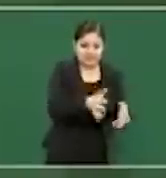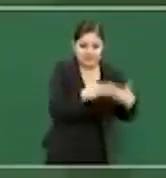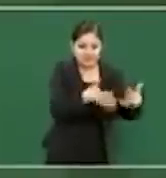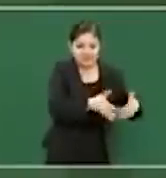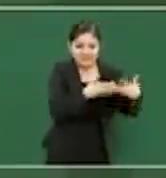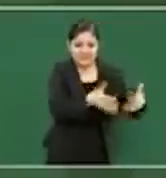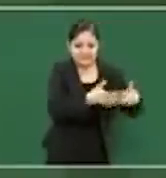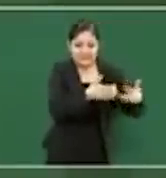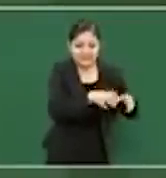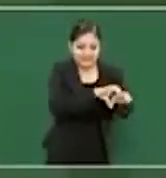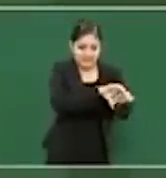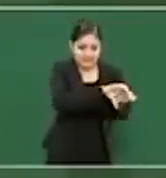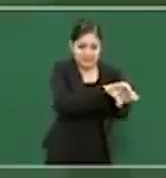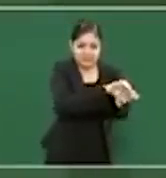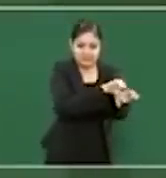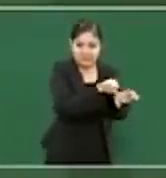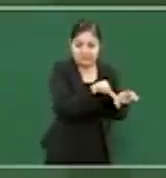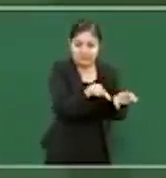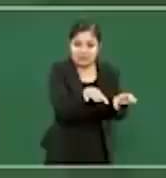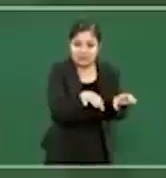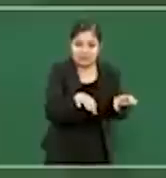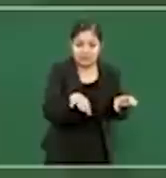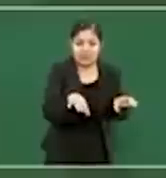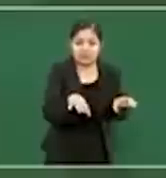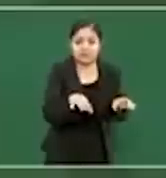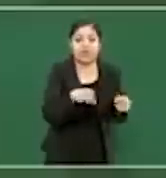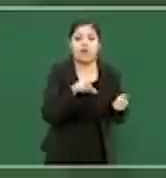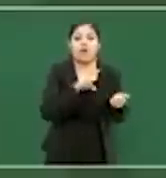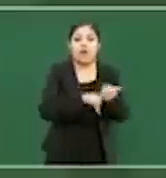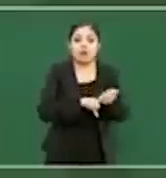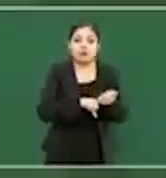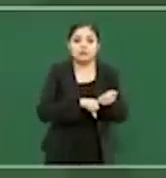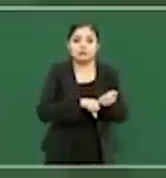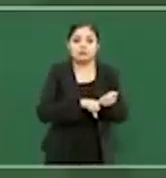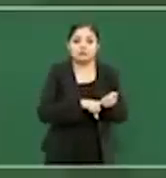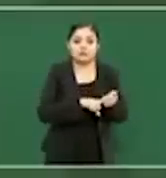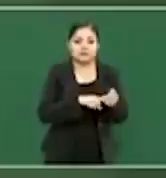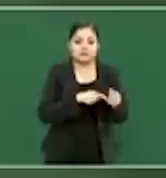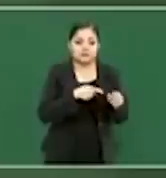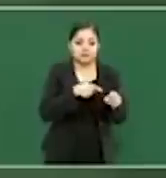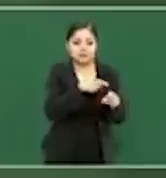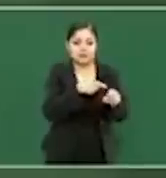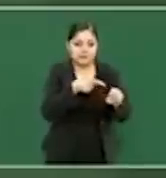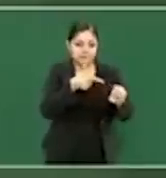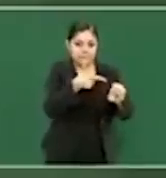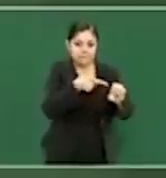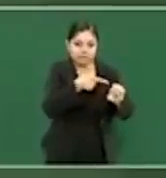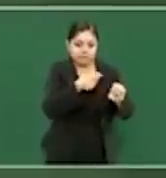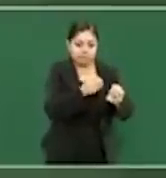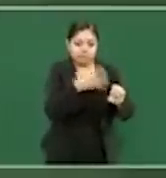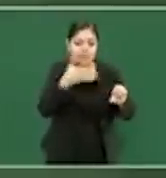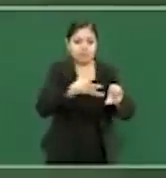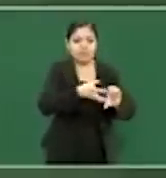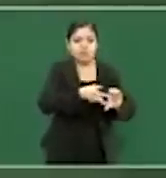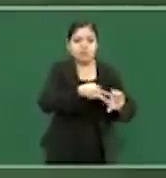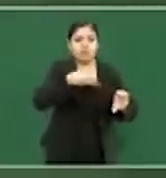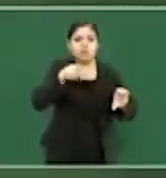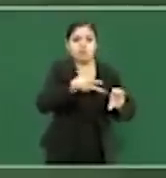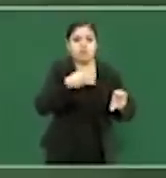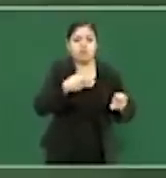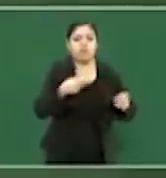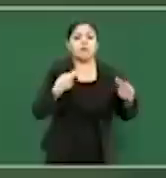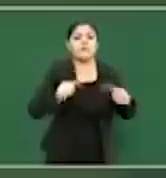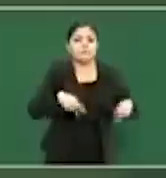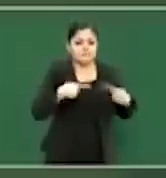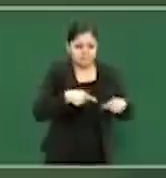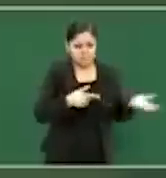como una cisterna, se abría la toma clandestina y se convocaba a la gente a